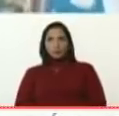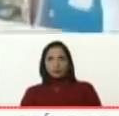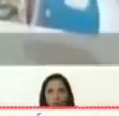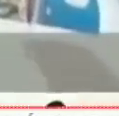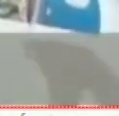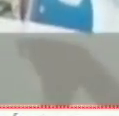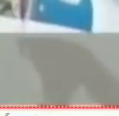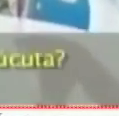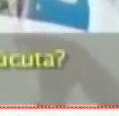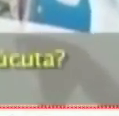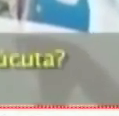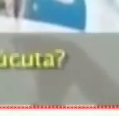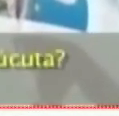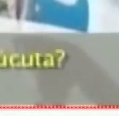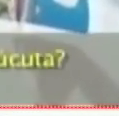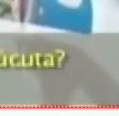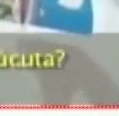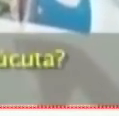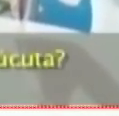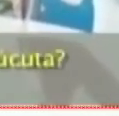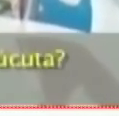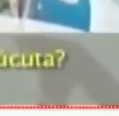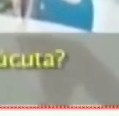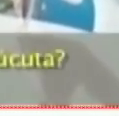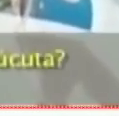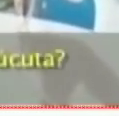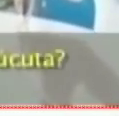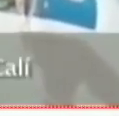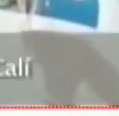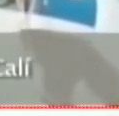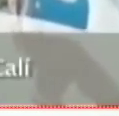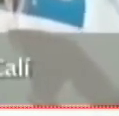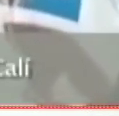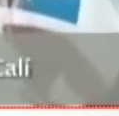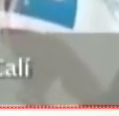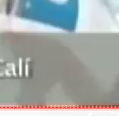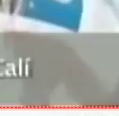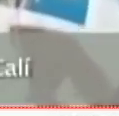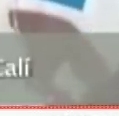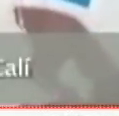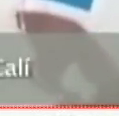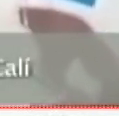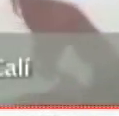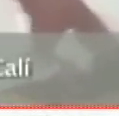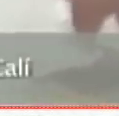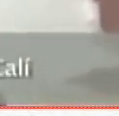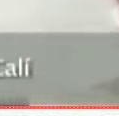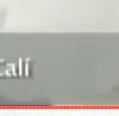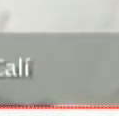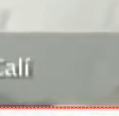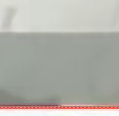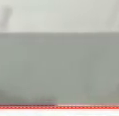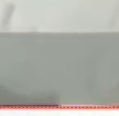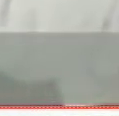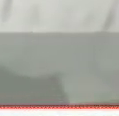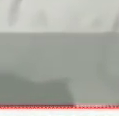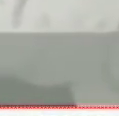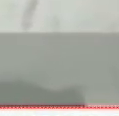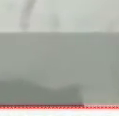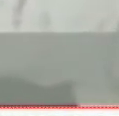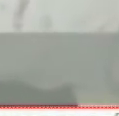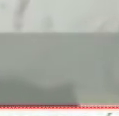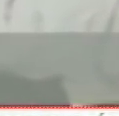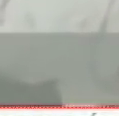3 de febrero. ¿Y usted estaba en dónde? En Colombia, en Cúcuta. En Cúcuta, y yo últimamente estaba en Cali. ¿Sí, la